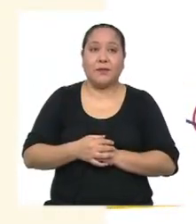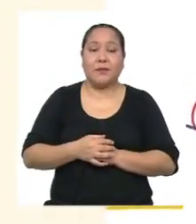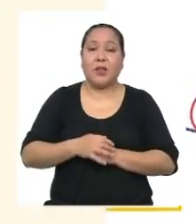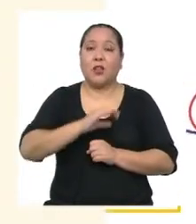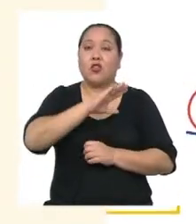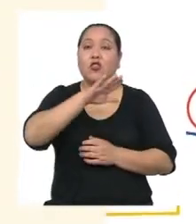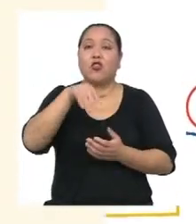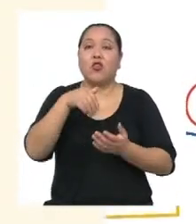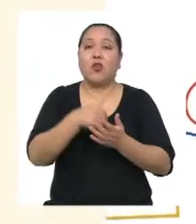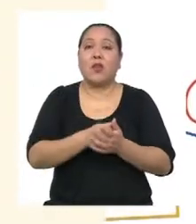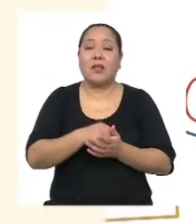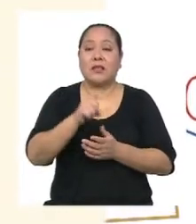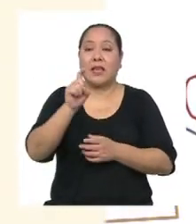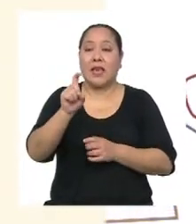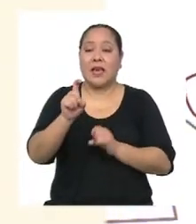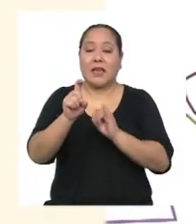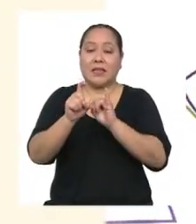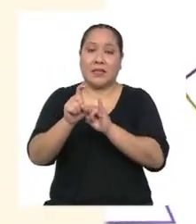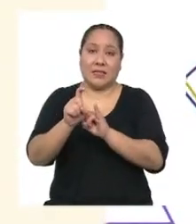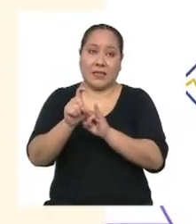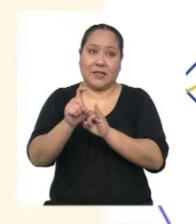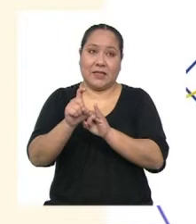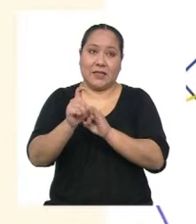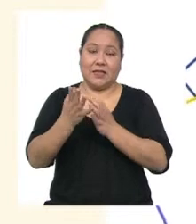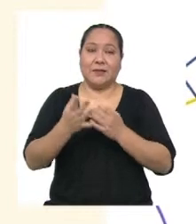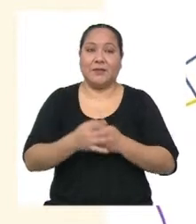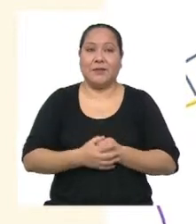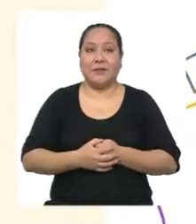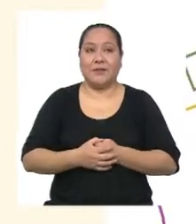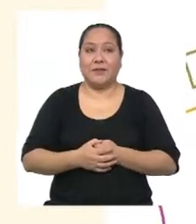todas las x sub i, es decir,